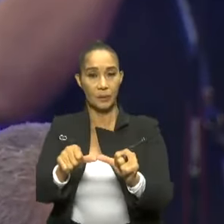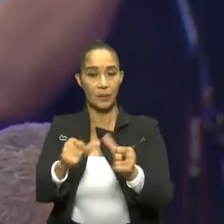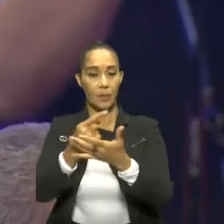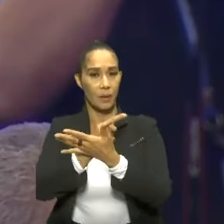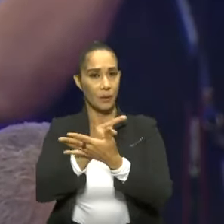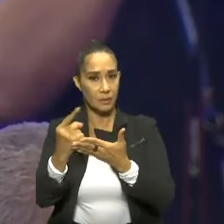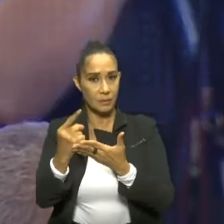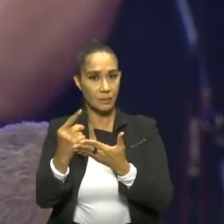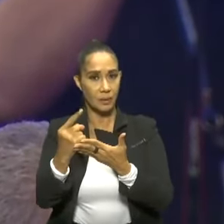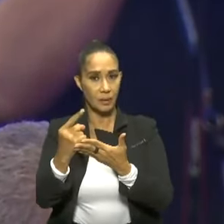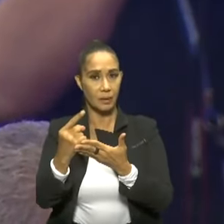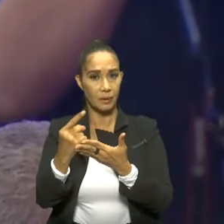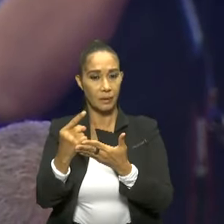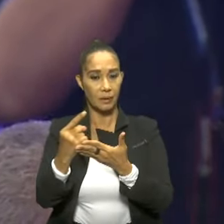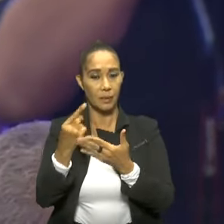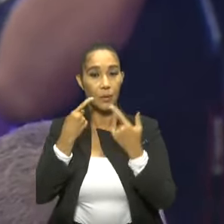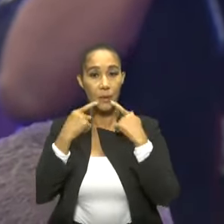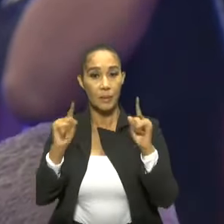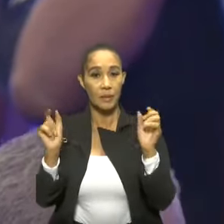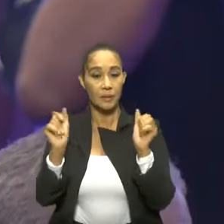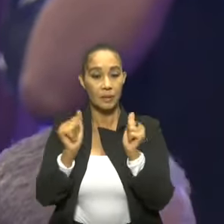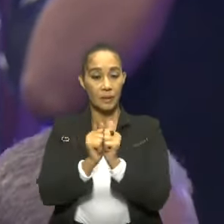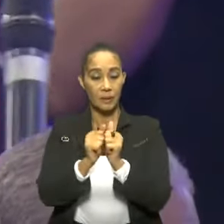haciendo la semanal con la prensa?